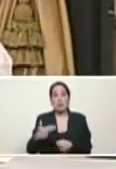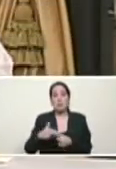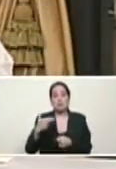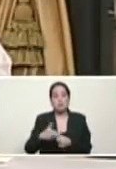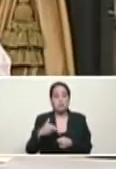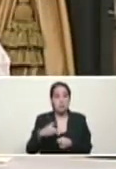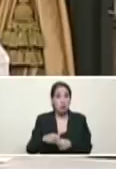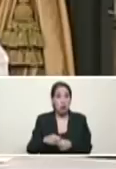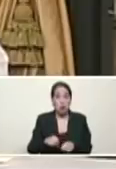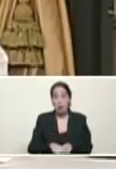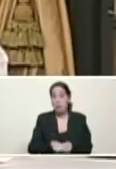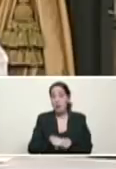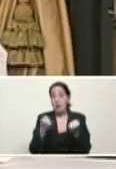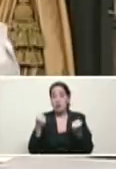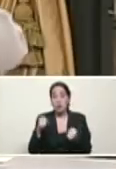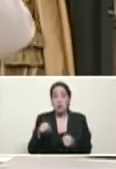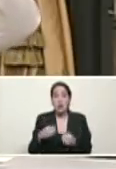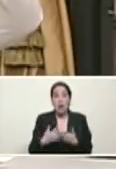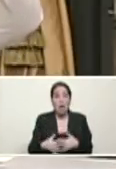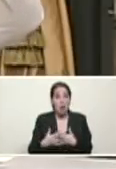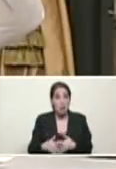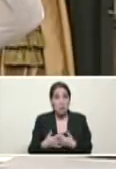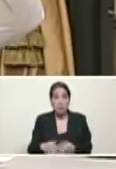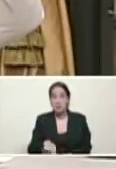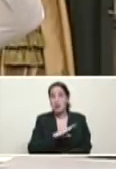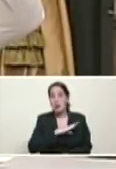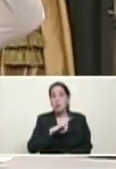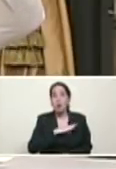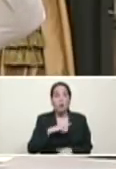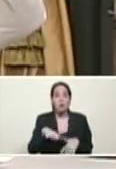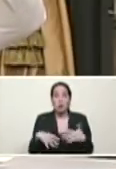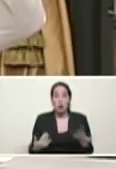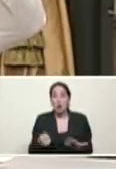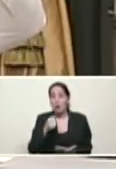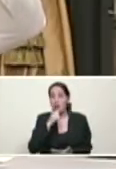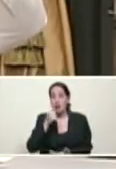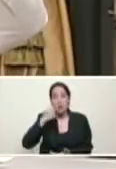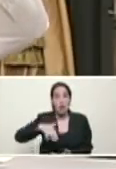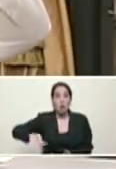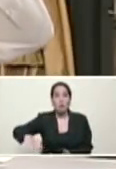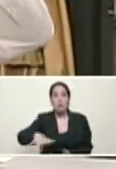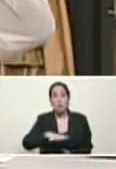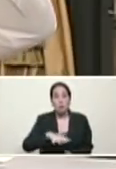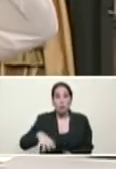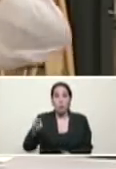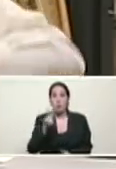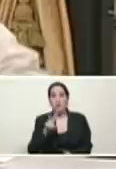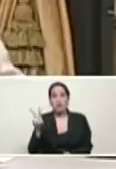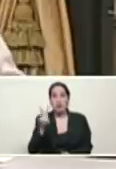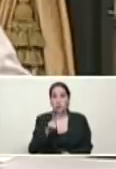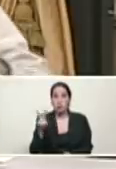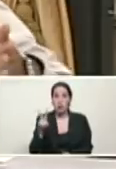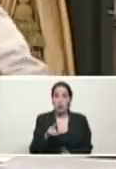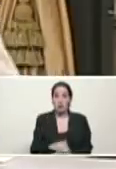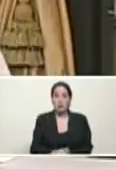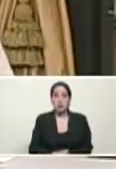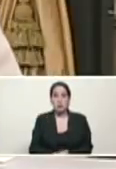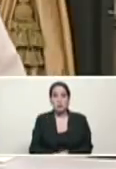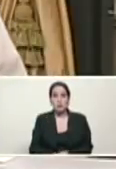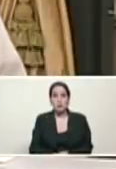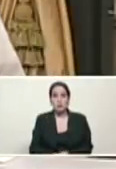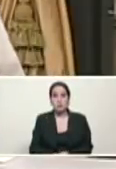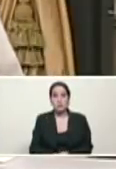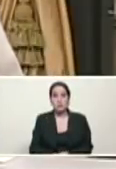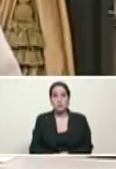empresa que le pertenece a un solo dueño, el pueblo soberano de Venezuela, el pueblo de Venezuela, un solo dueño.